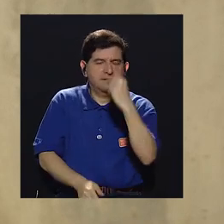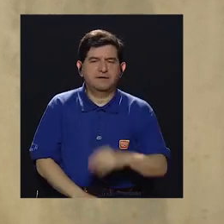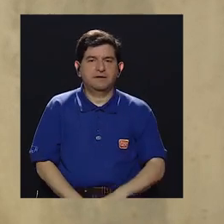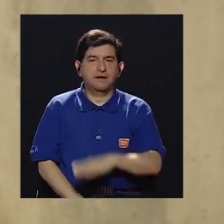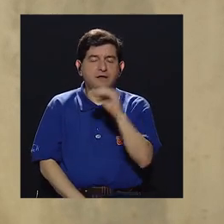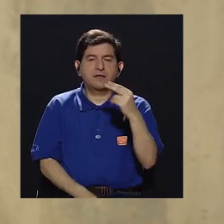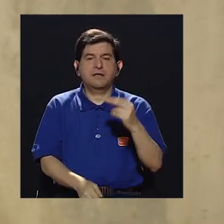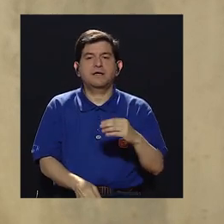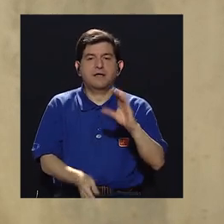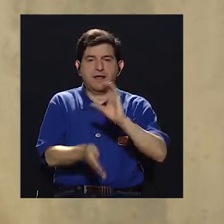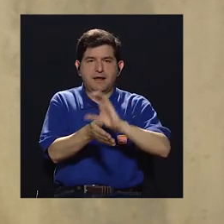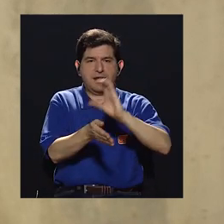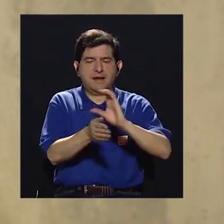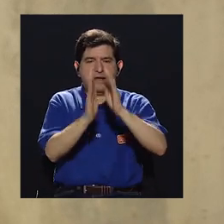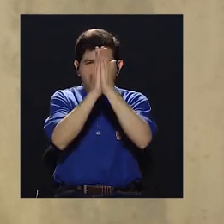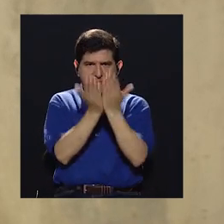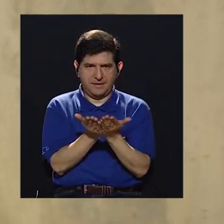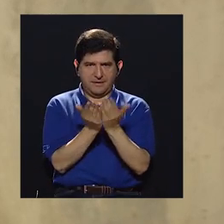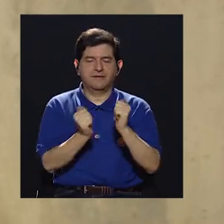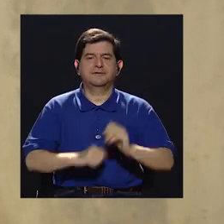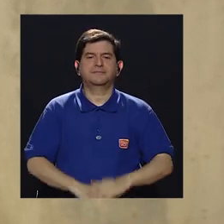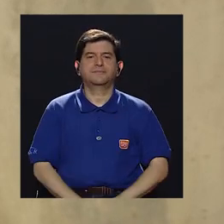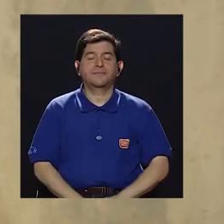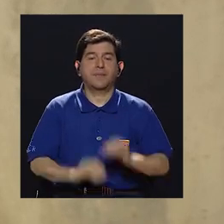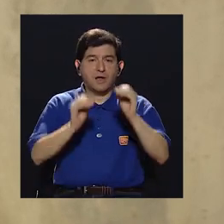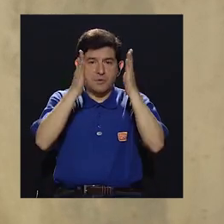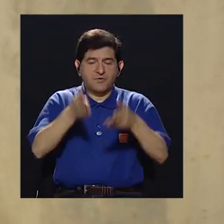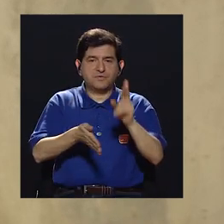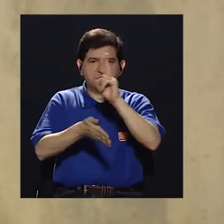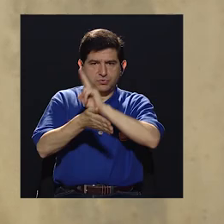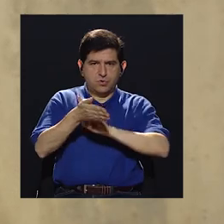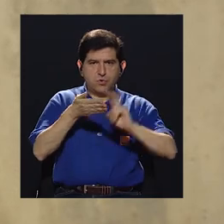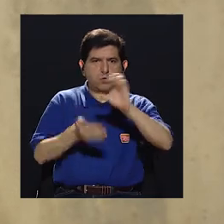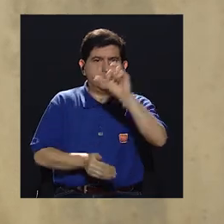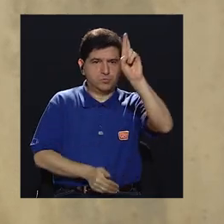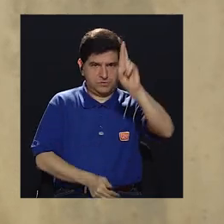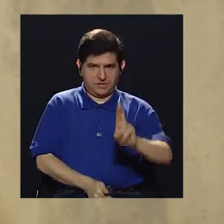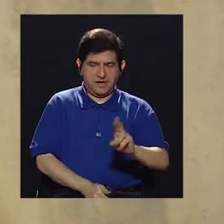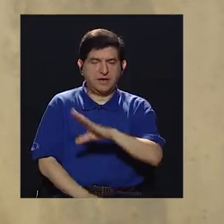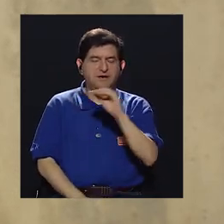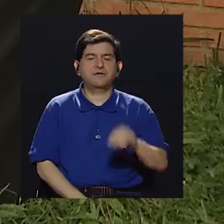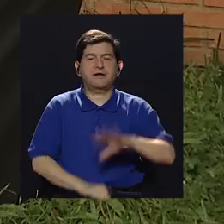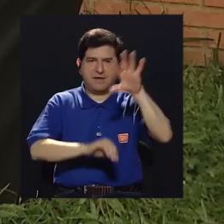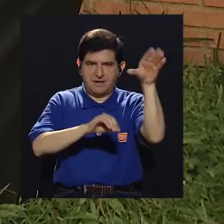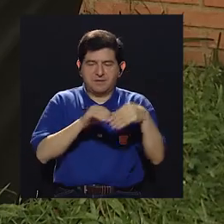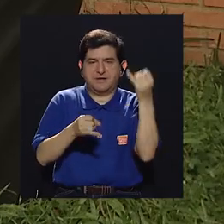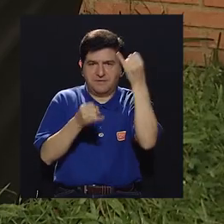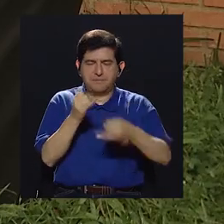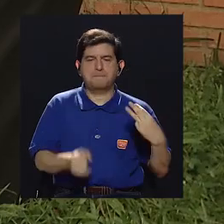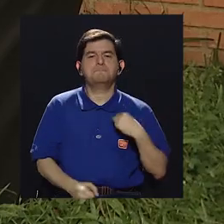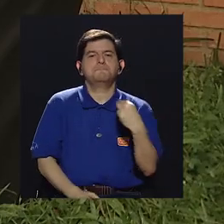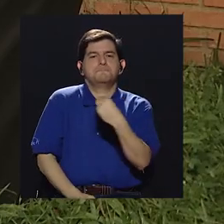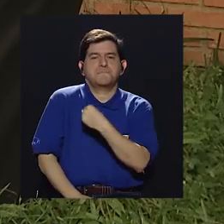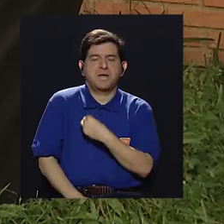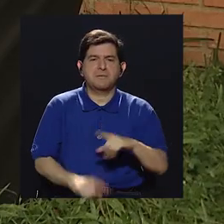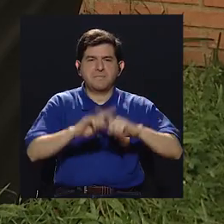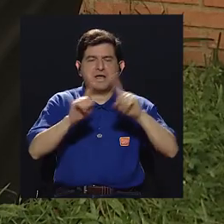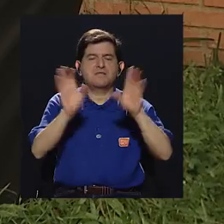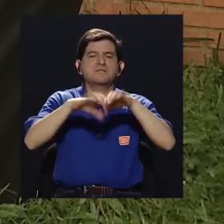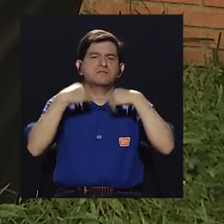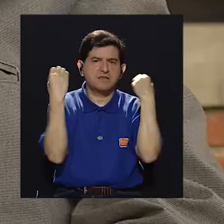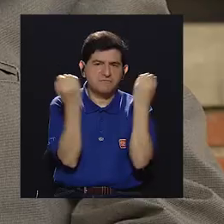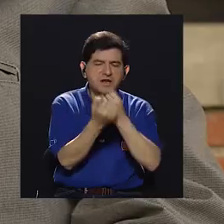Guardia y en la Clínica Bíblica, profesor de la Universidad de Costa Rica y además, y por último, es miembro en